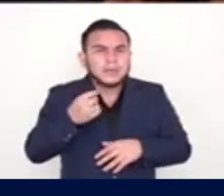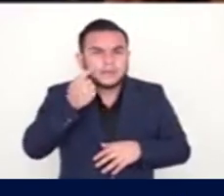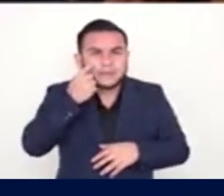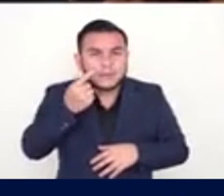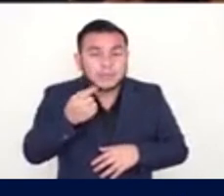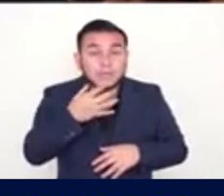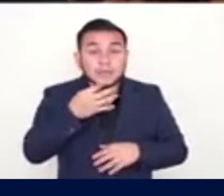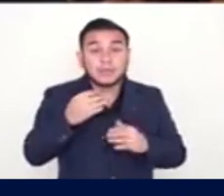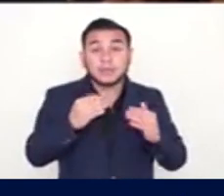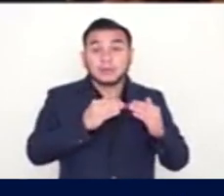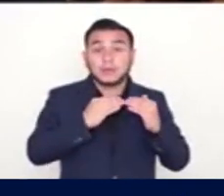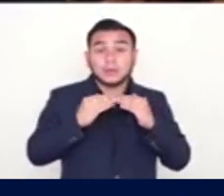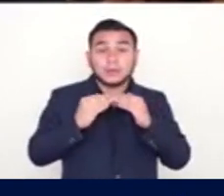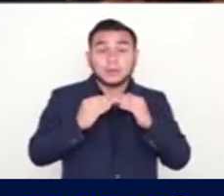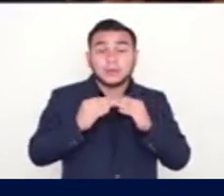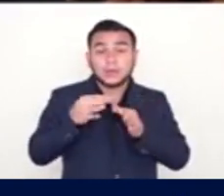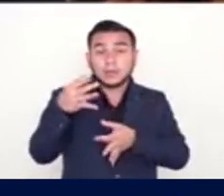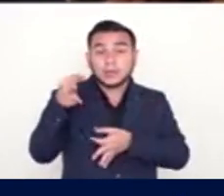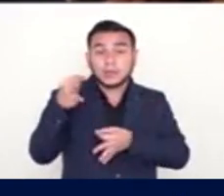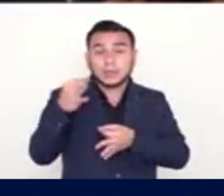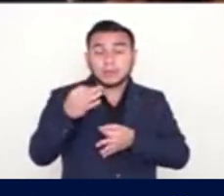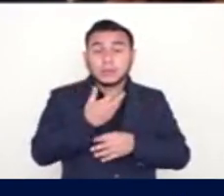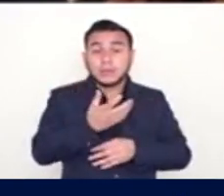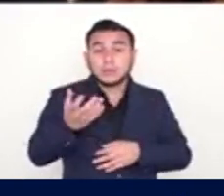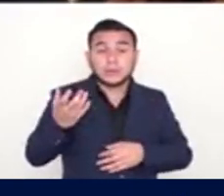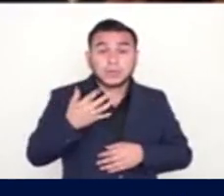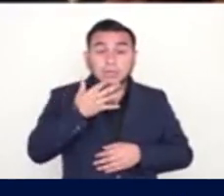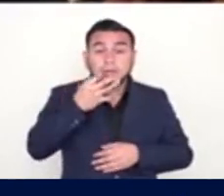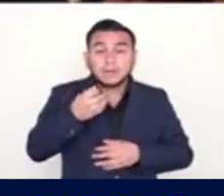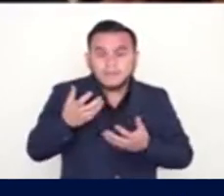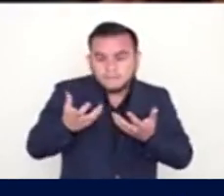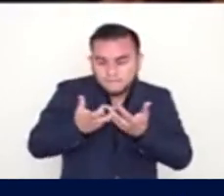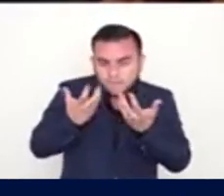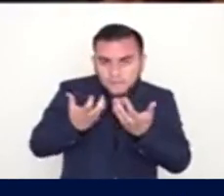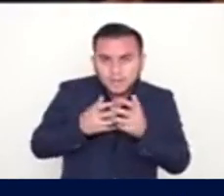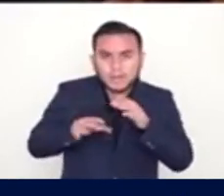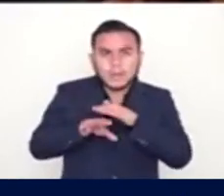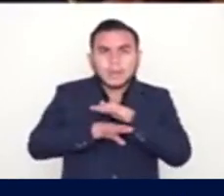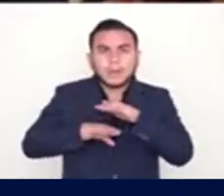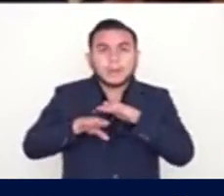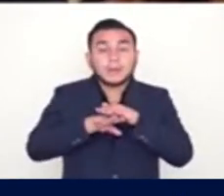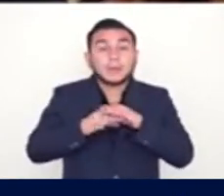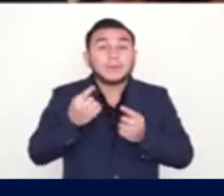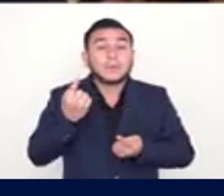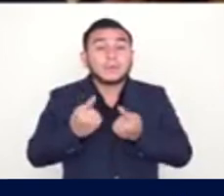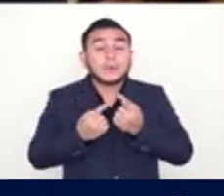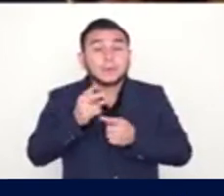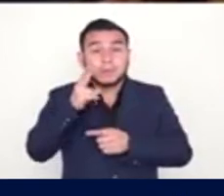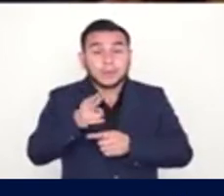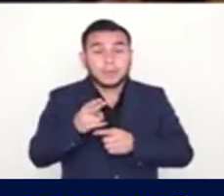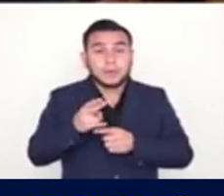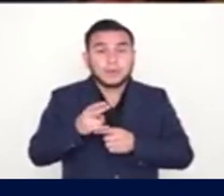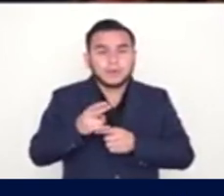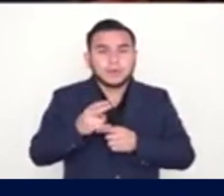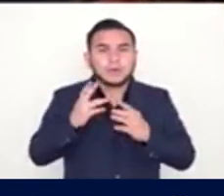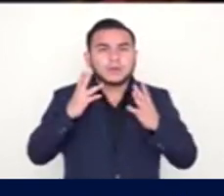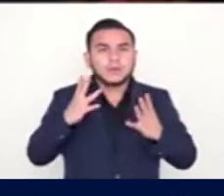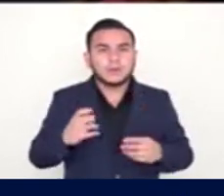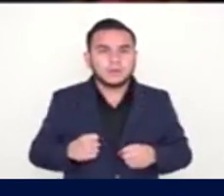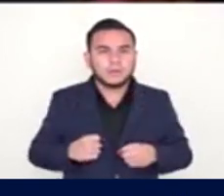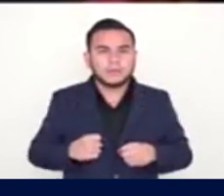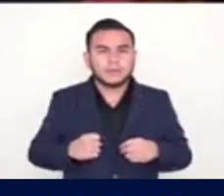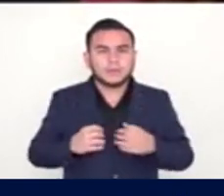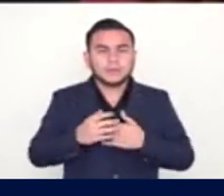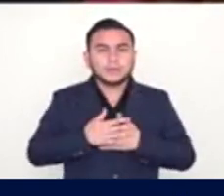de fuentes, sino que también hay documentos, y de hecho la mayoría, el grueso de la investigación está basado en documentos de su mismo gobierno,